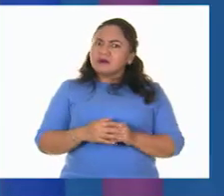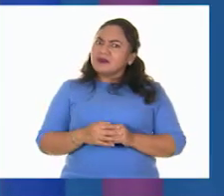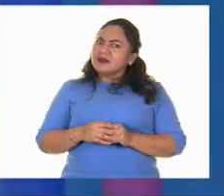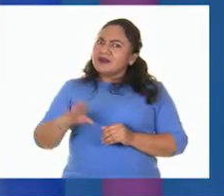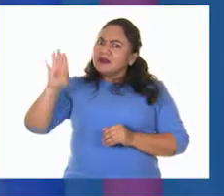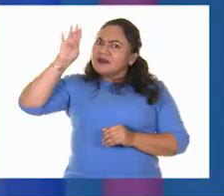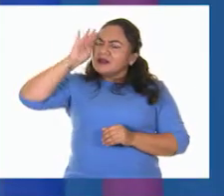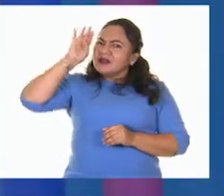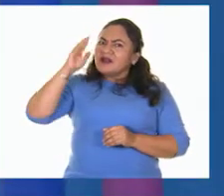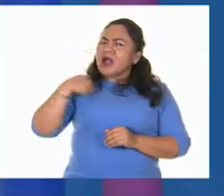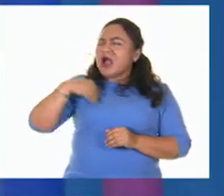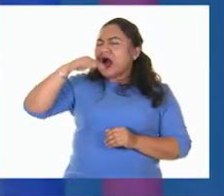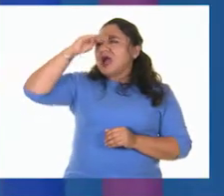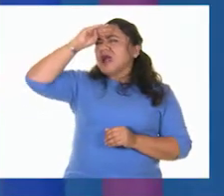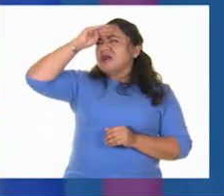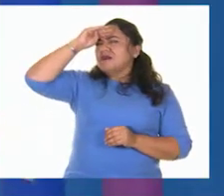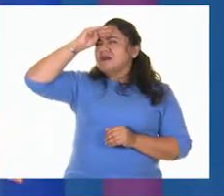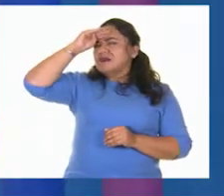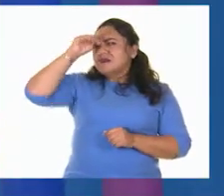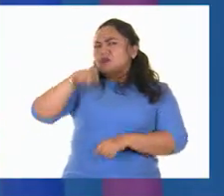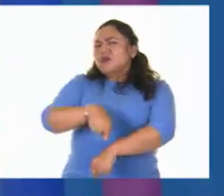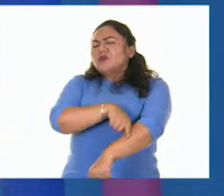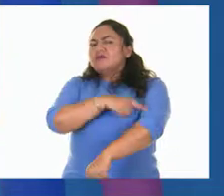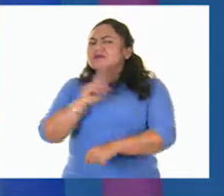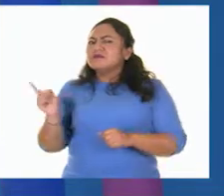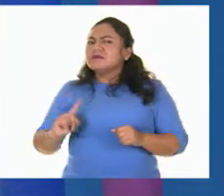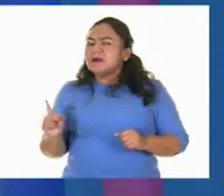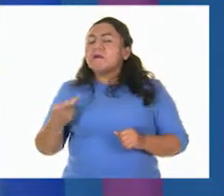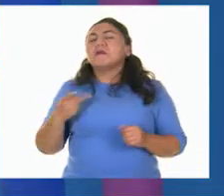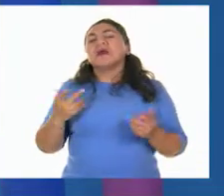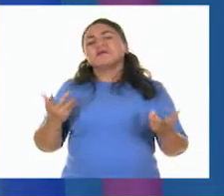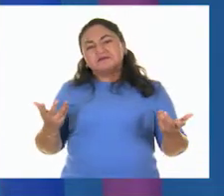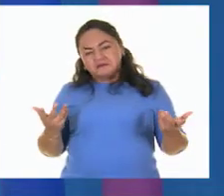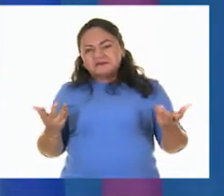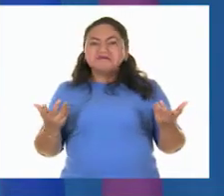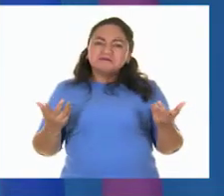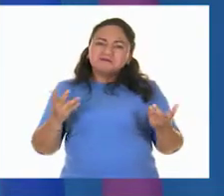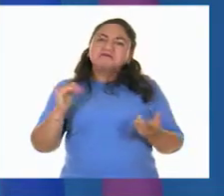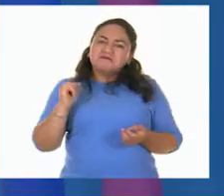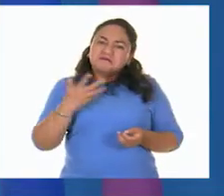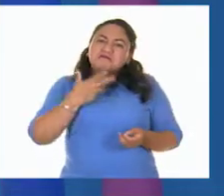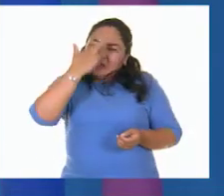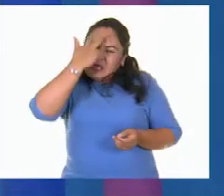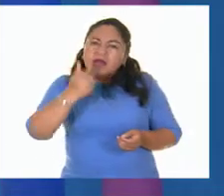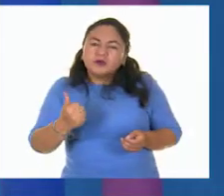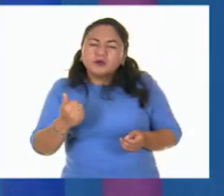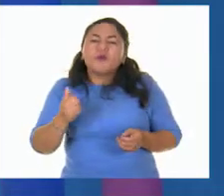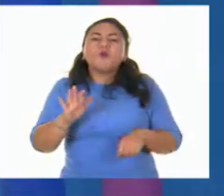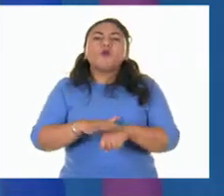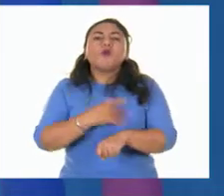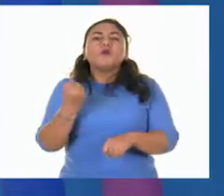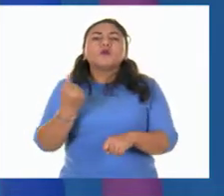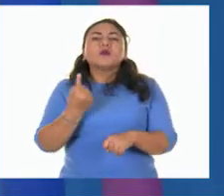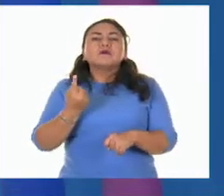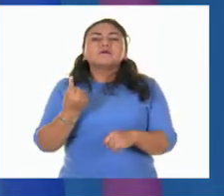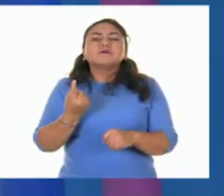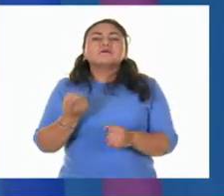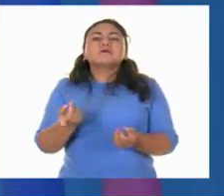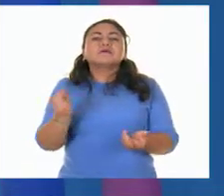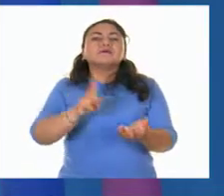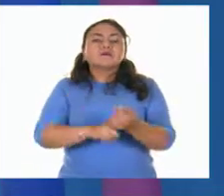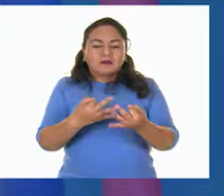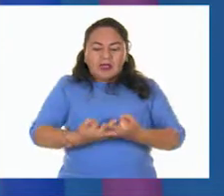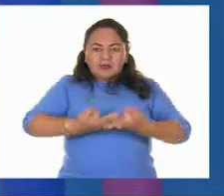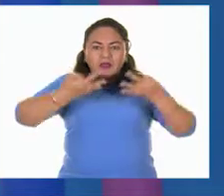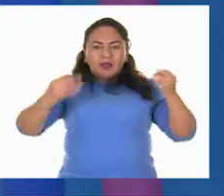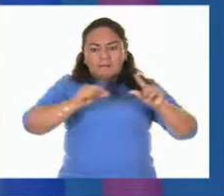que fuera un proceso tan largo. Aunque de alguna manera tiene sentido tomando en cuenta que involucró el